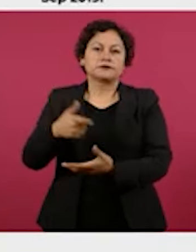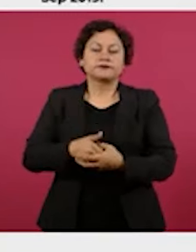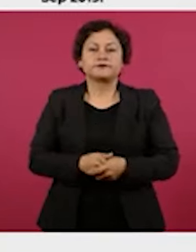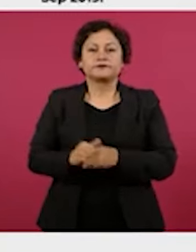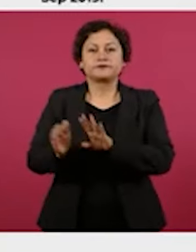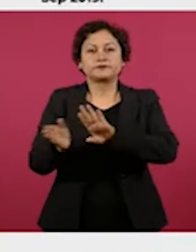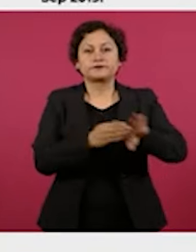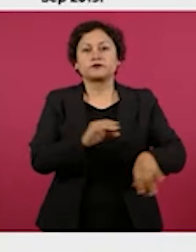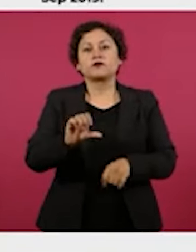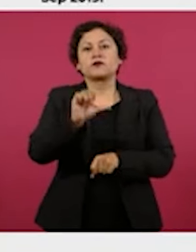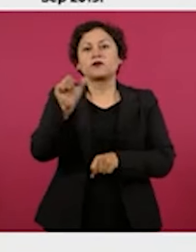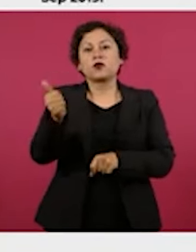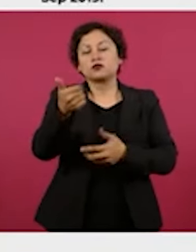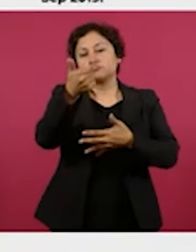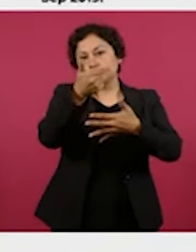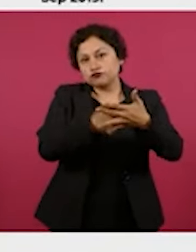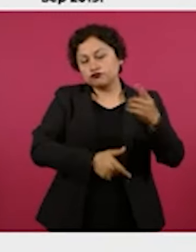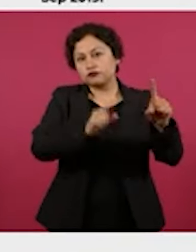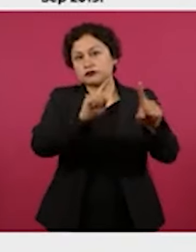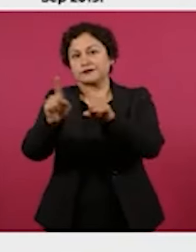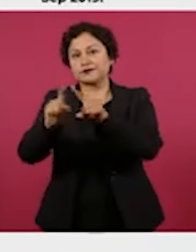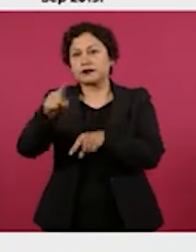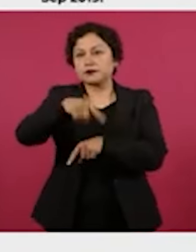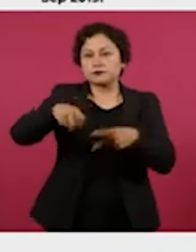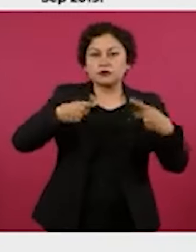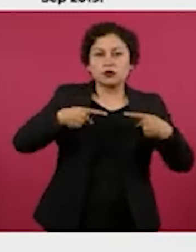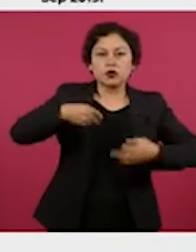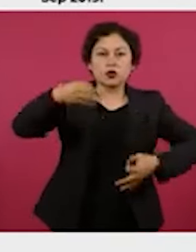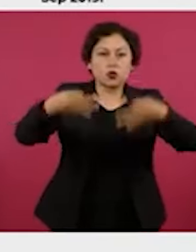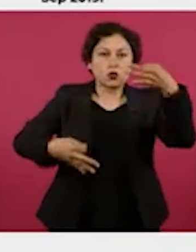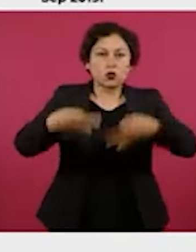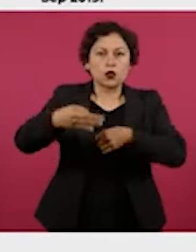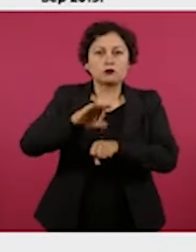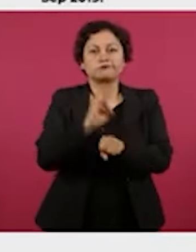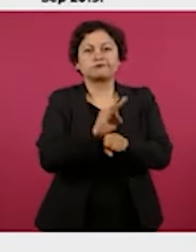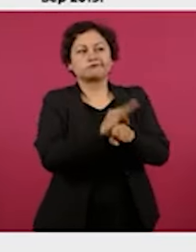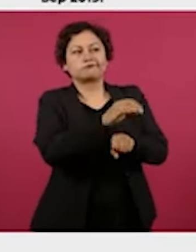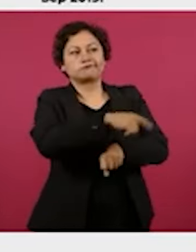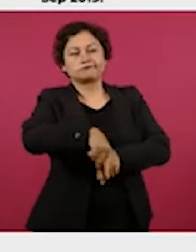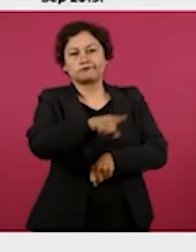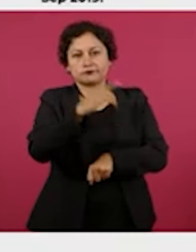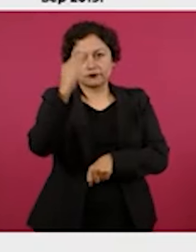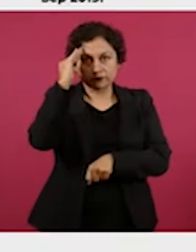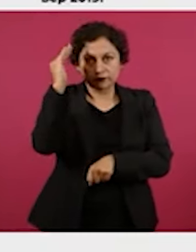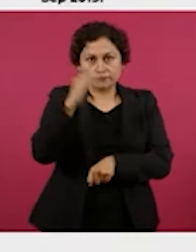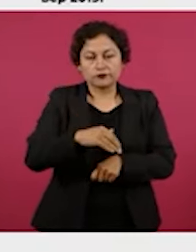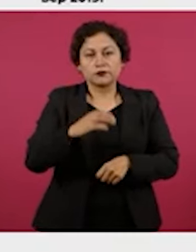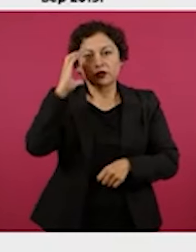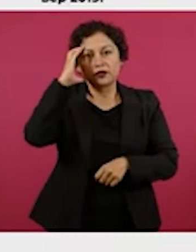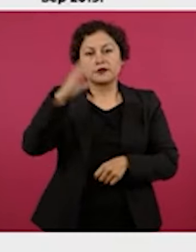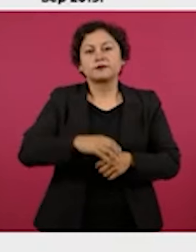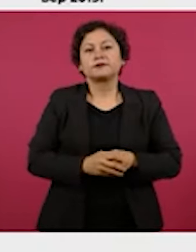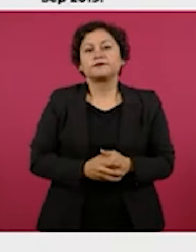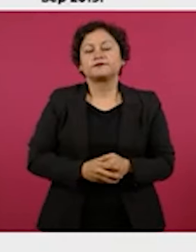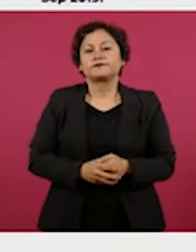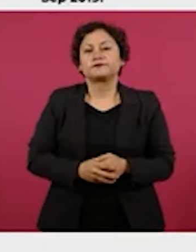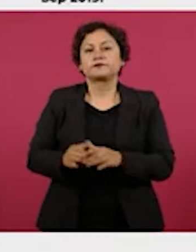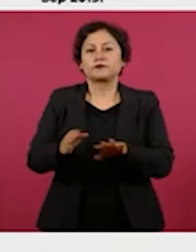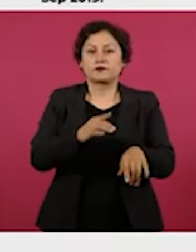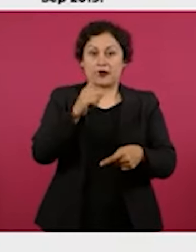en el caso de jueces que favorecen a presuntos delincuentes tenemos dos casos Este es el primero el juez